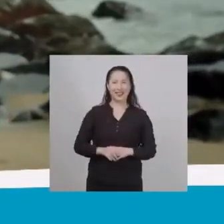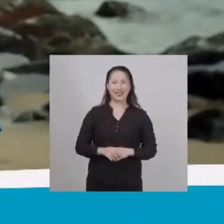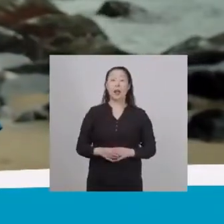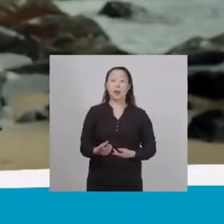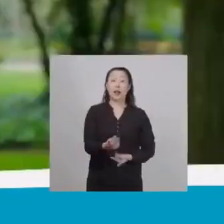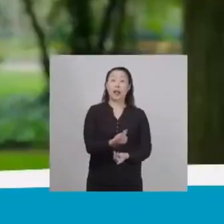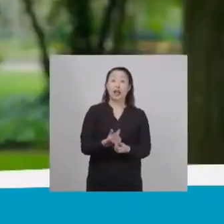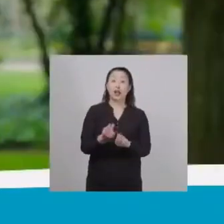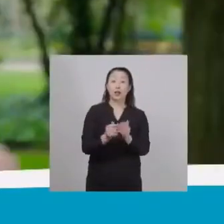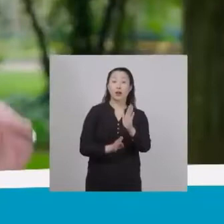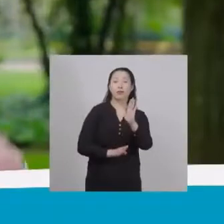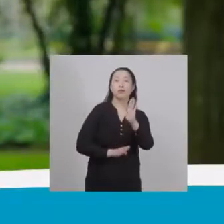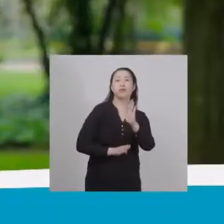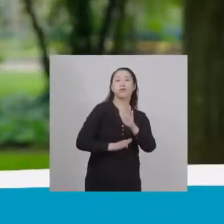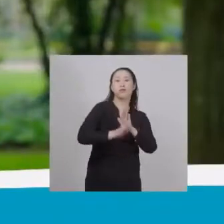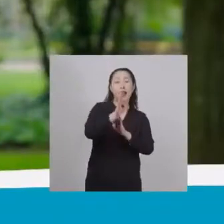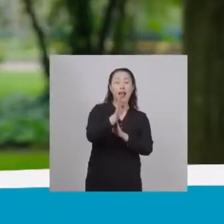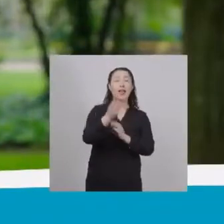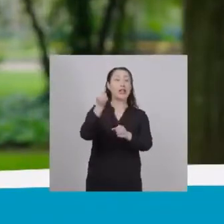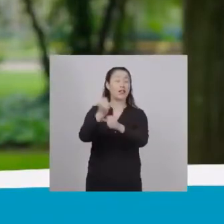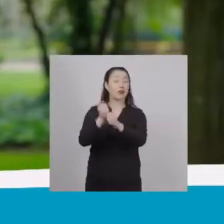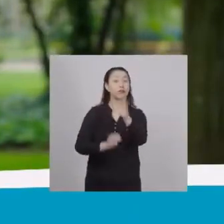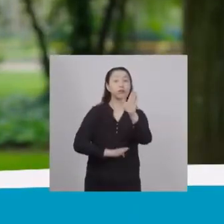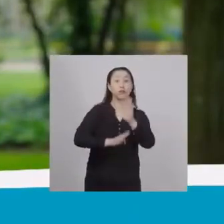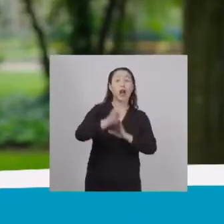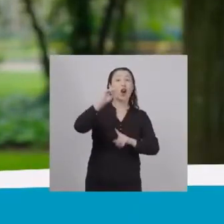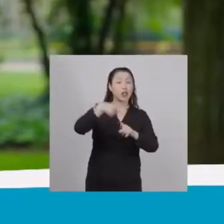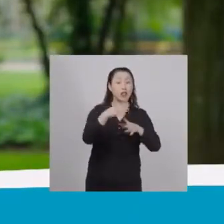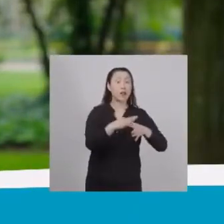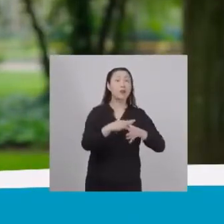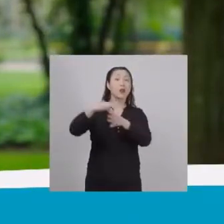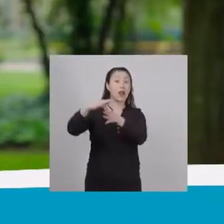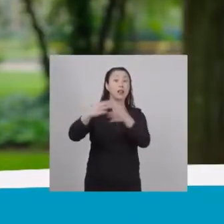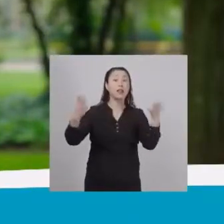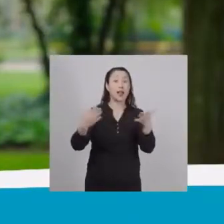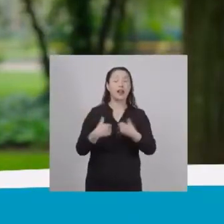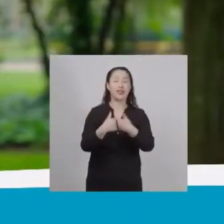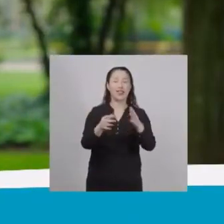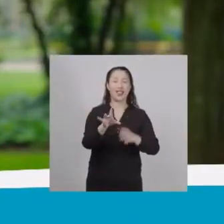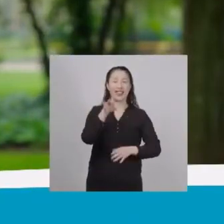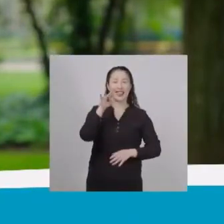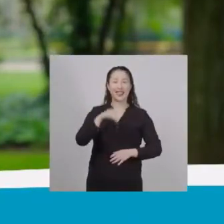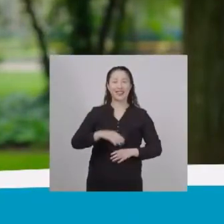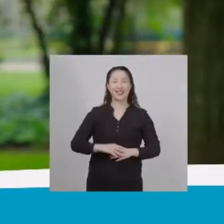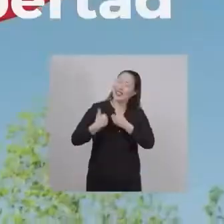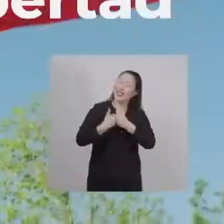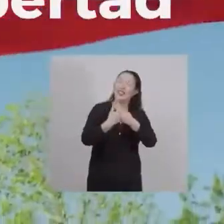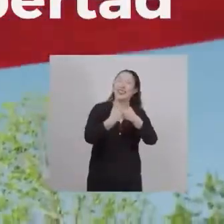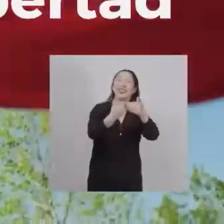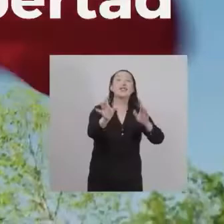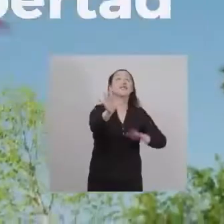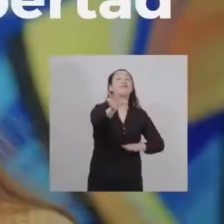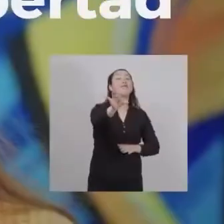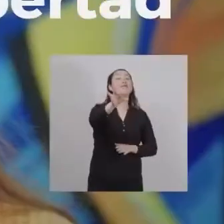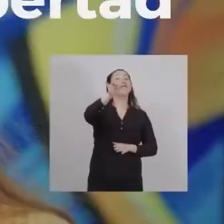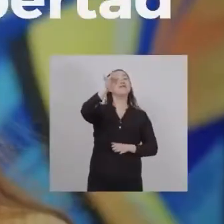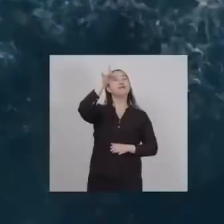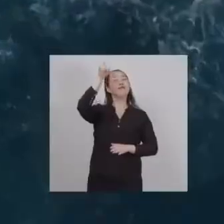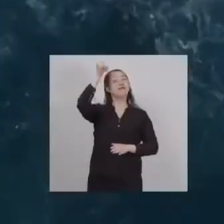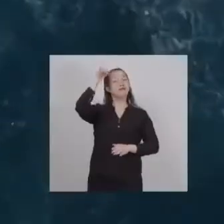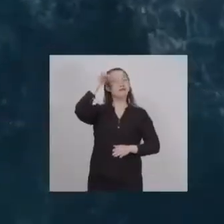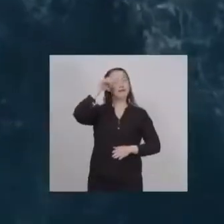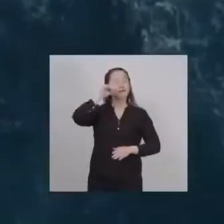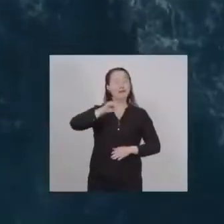elige libertad. Para que el crecimiento económico y el trabajo vuelvan a ser prioridad, elige libertad. Elige